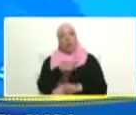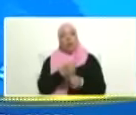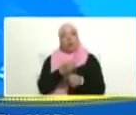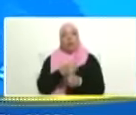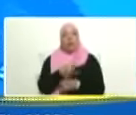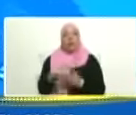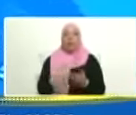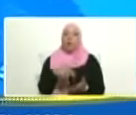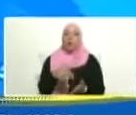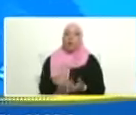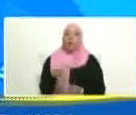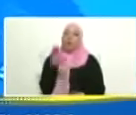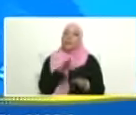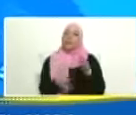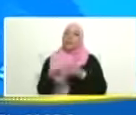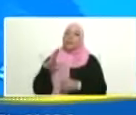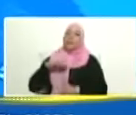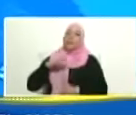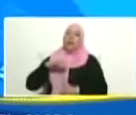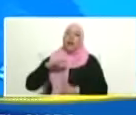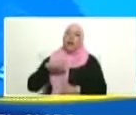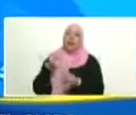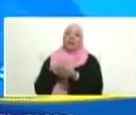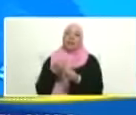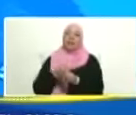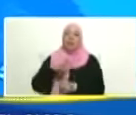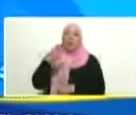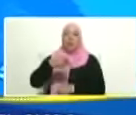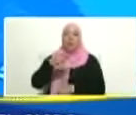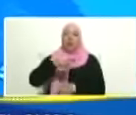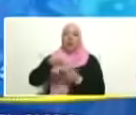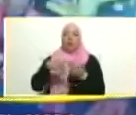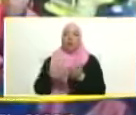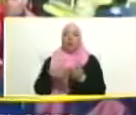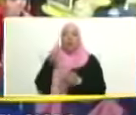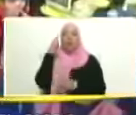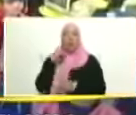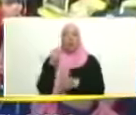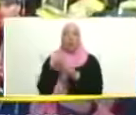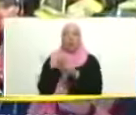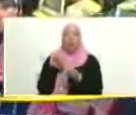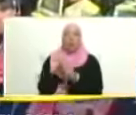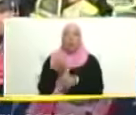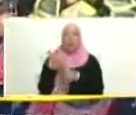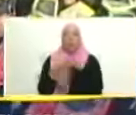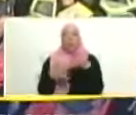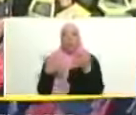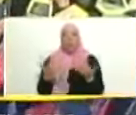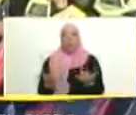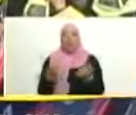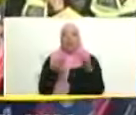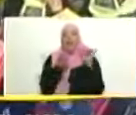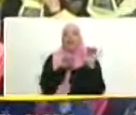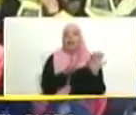Nacional Experimental de la Seguridad, la Policía Nacional Bolivariana está llegando a